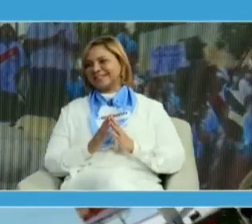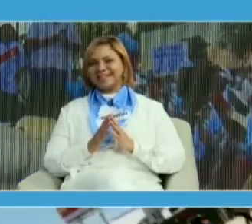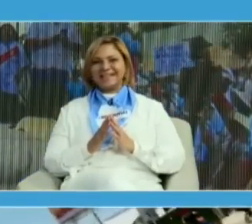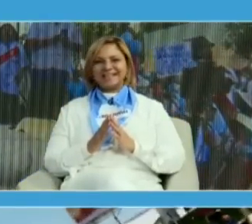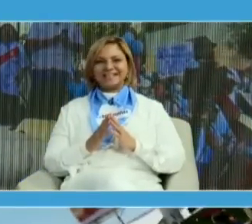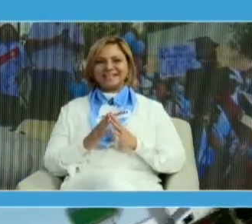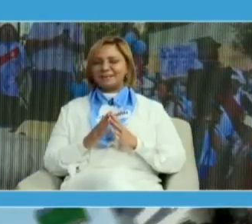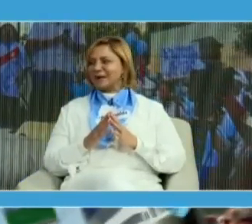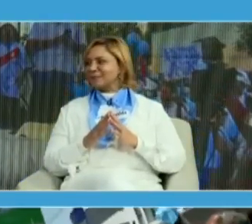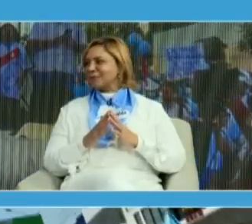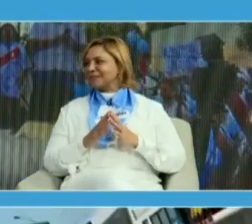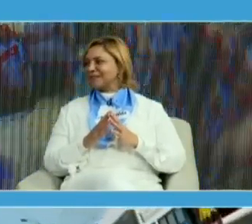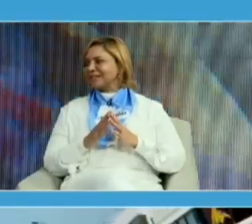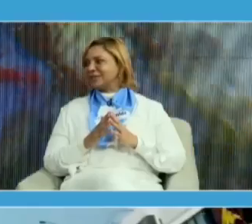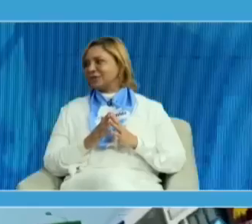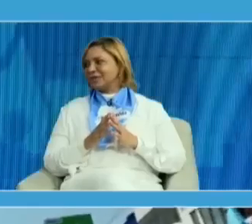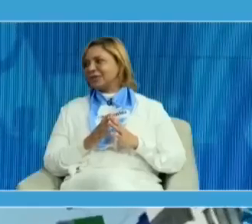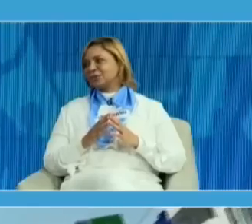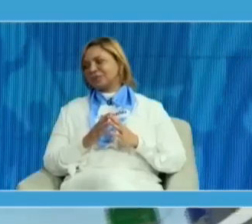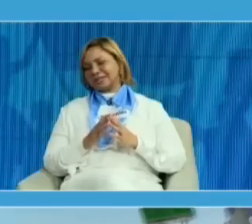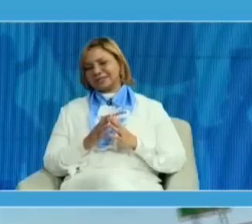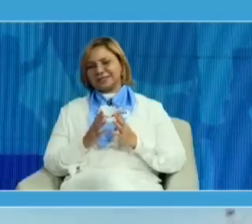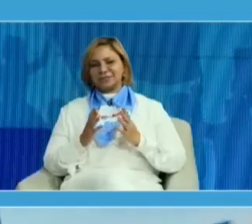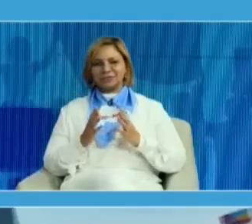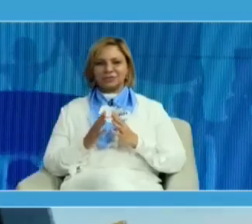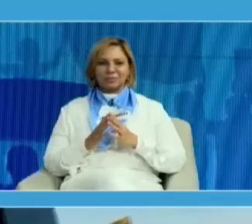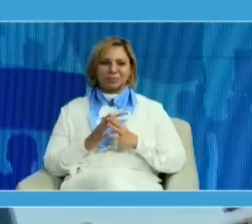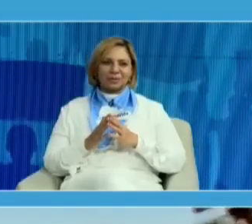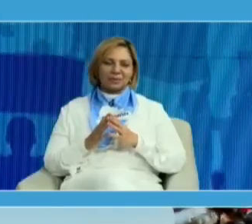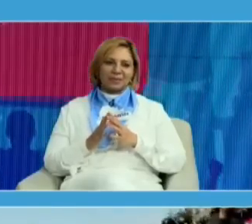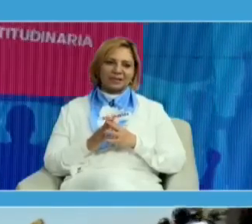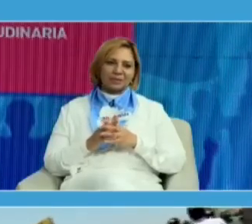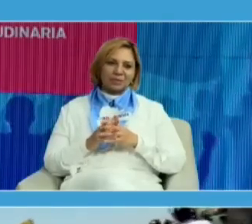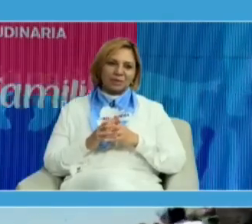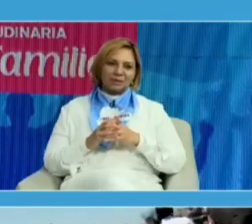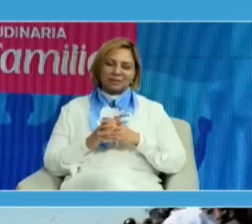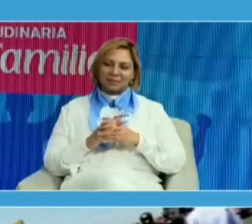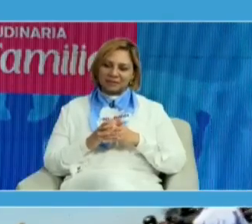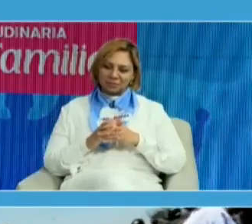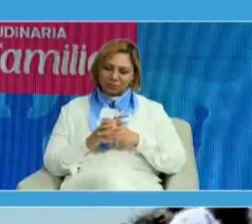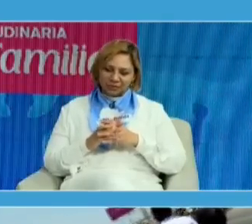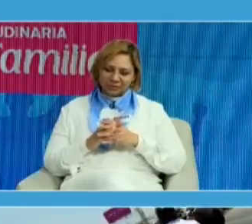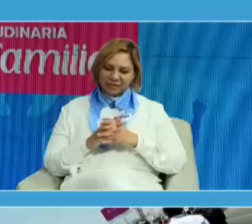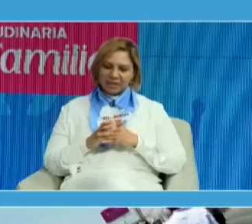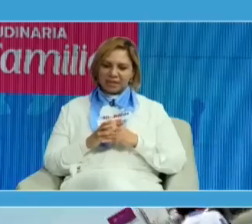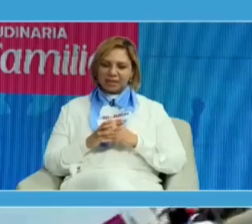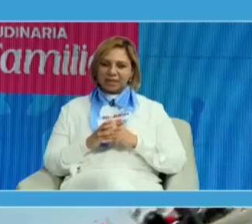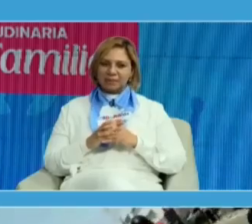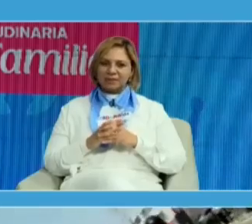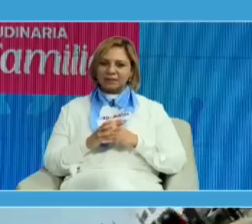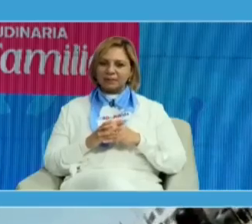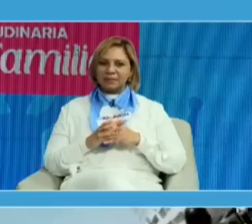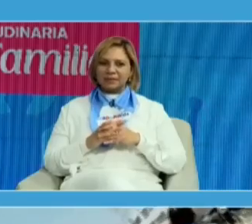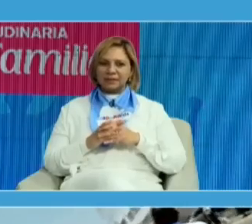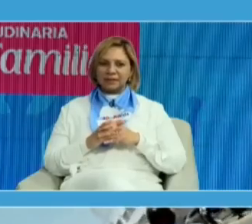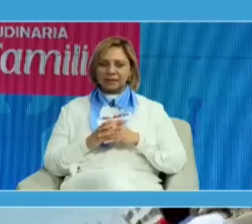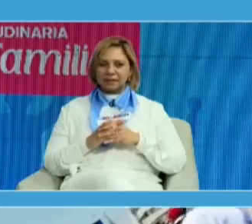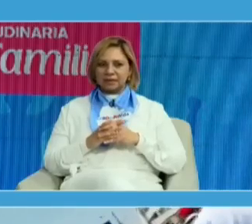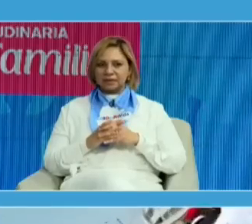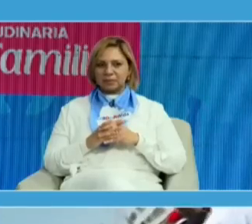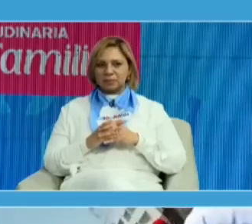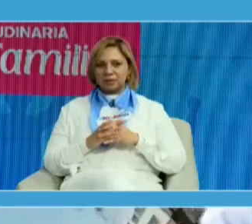hombres. Y si llevamos vestido, ustedes y nosotros, pues obviamente nos vamos a ver más hermosas.